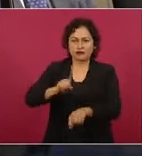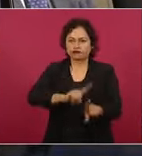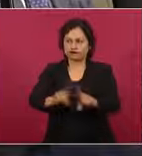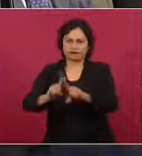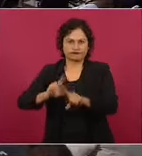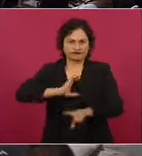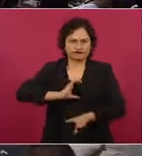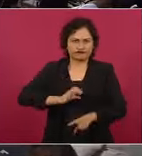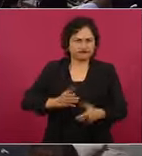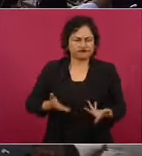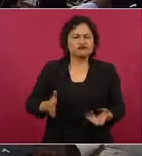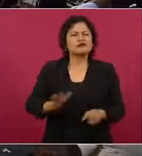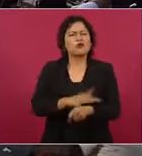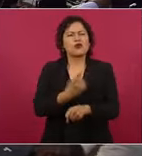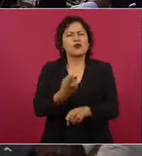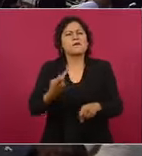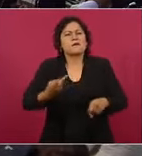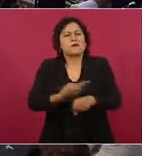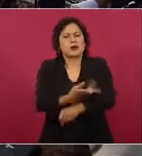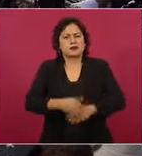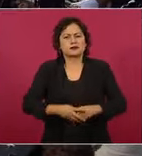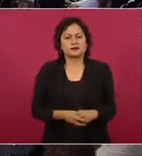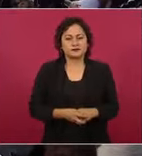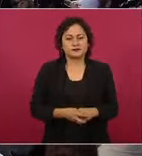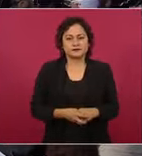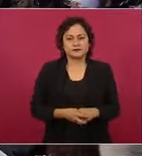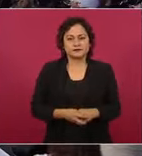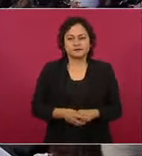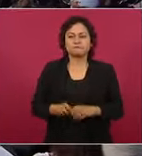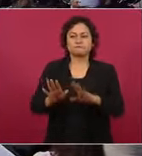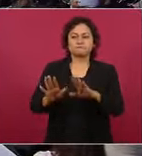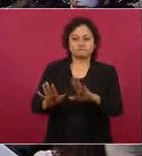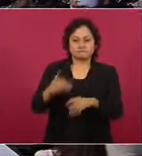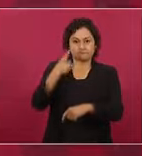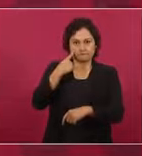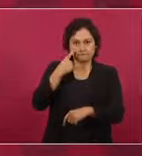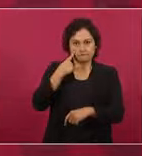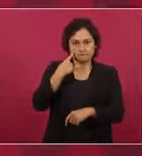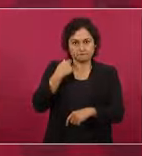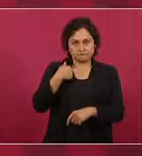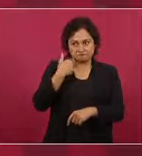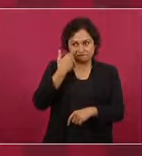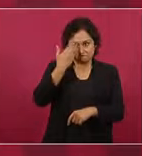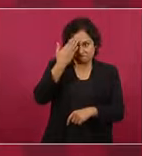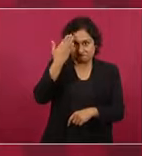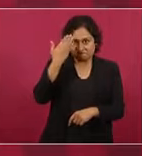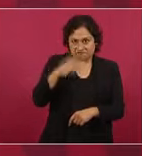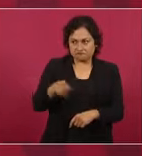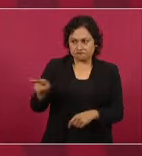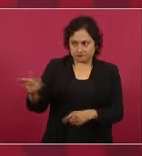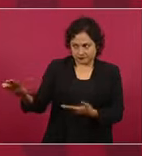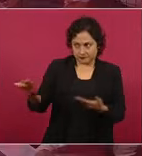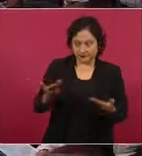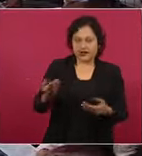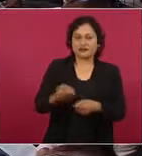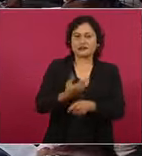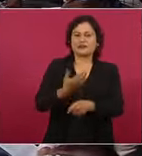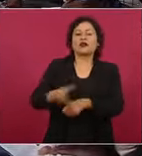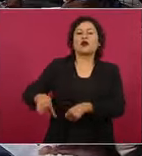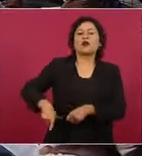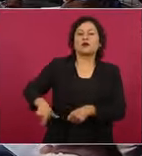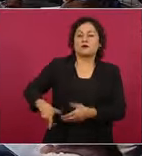Gracias. A ver, vamos a pedirle al secretario de Gobernación, pero yo también quiero opinar sobre esto, nada más que yo